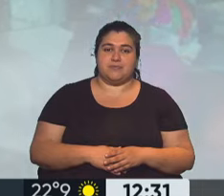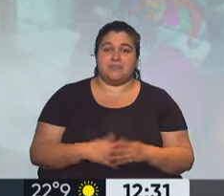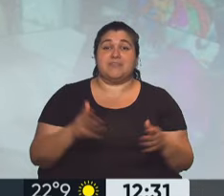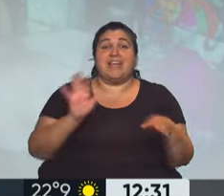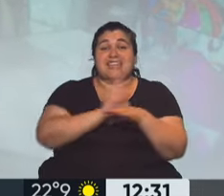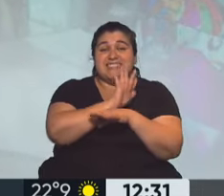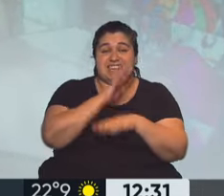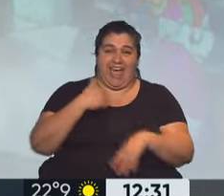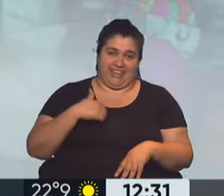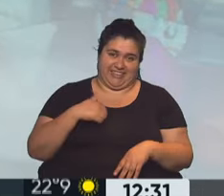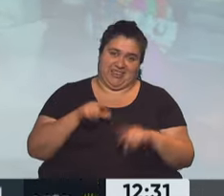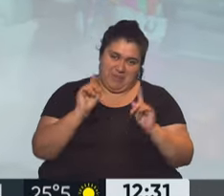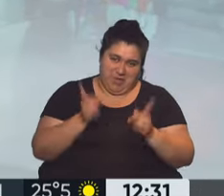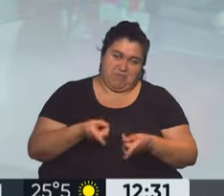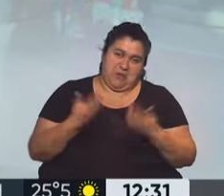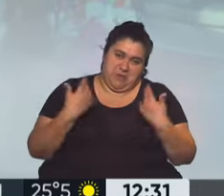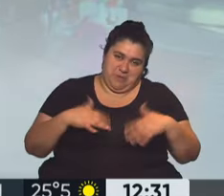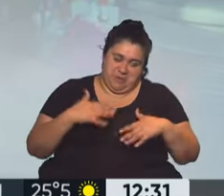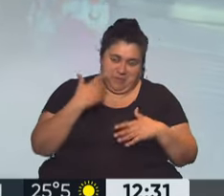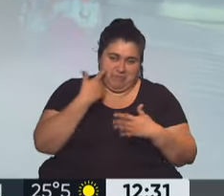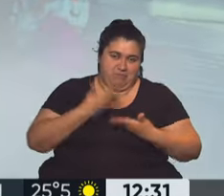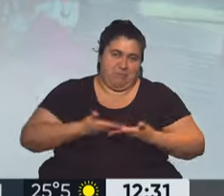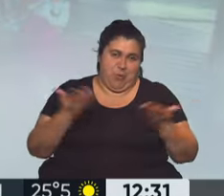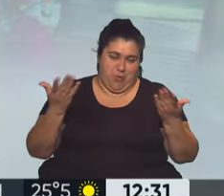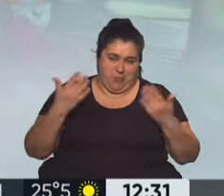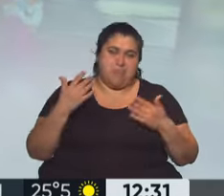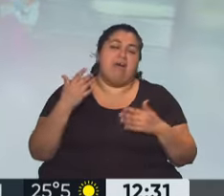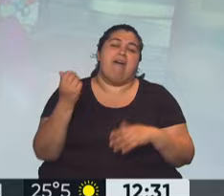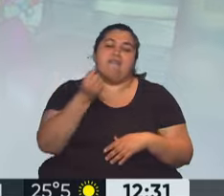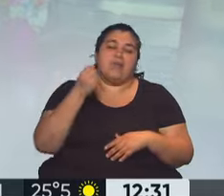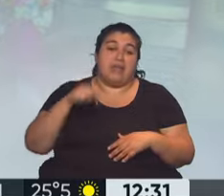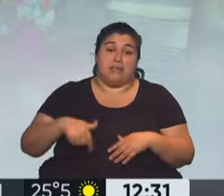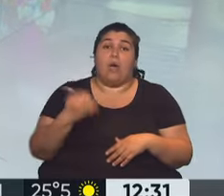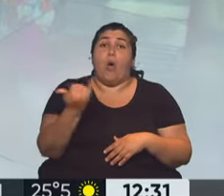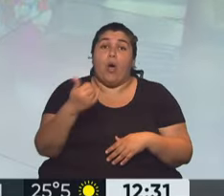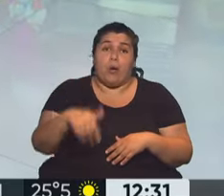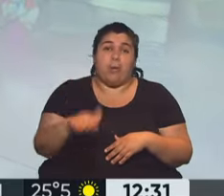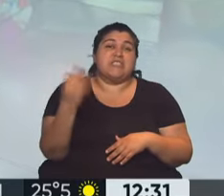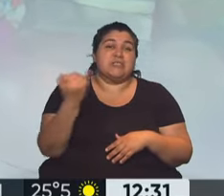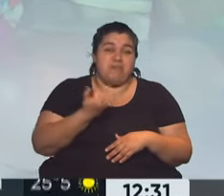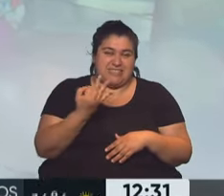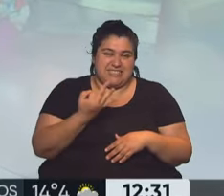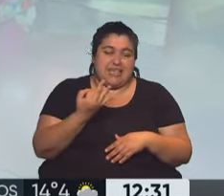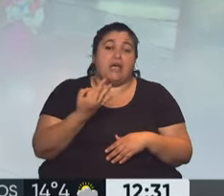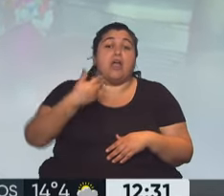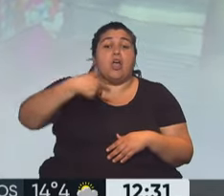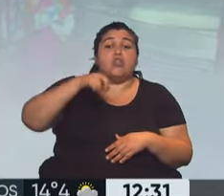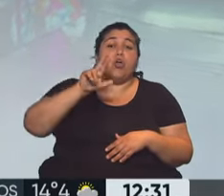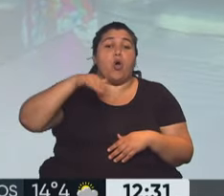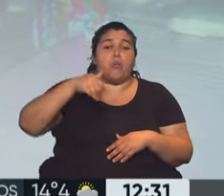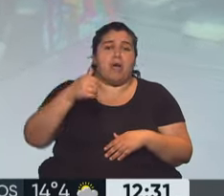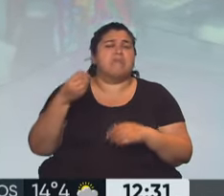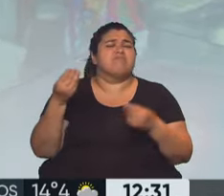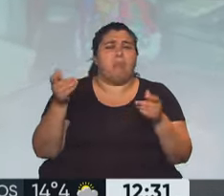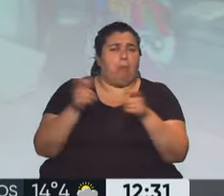El cine argentino también tiene golazos para compartir y por supuesto que este será un jueves muy especial porque llega Norma. Norma es una